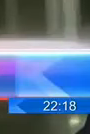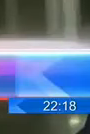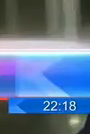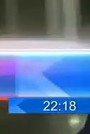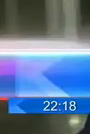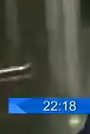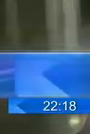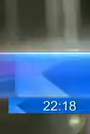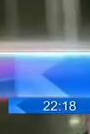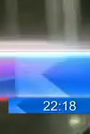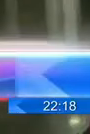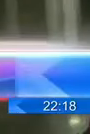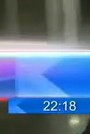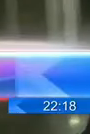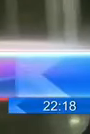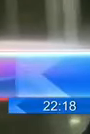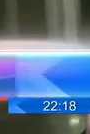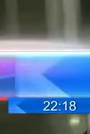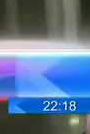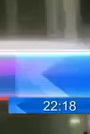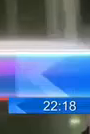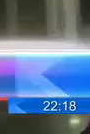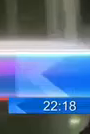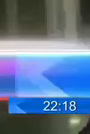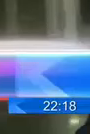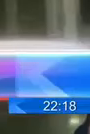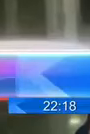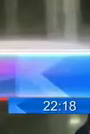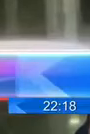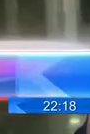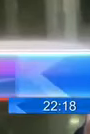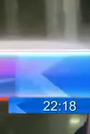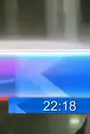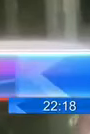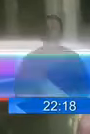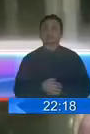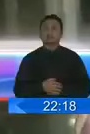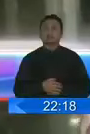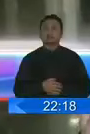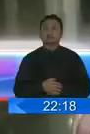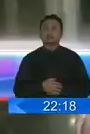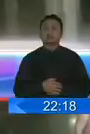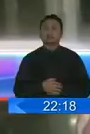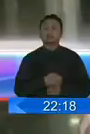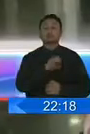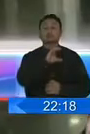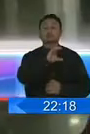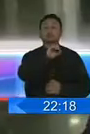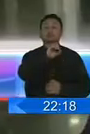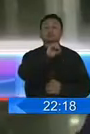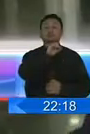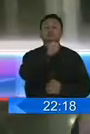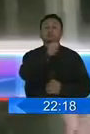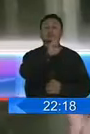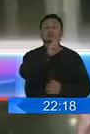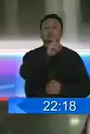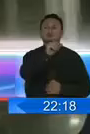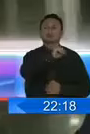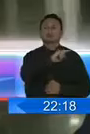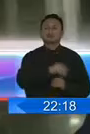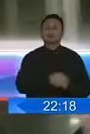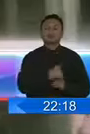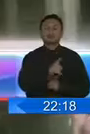En el proyecto está una propuesta en donde se dice que la COSEDE, que es la Corporación de Seguro de Depósitos, debería